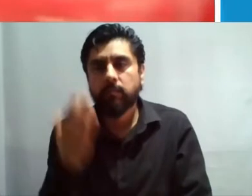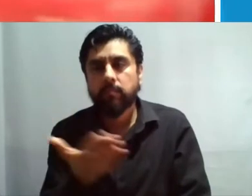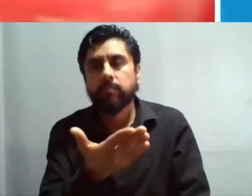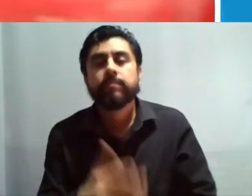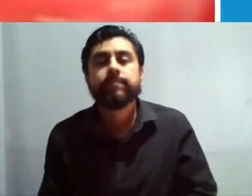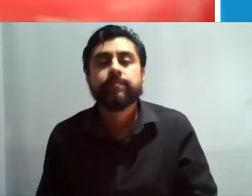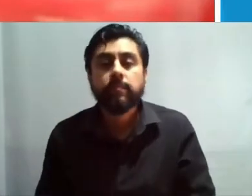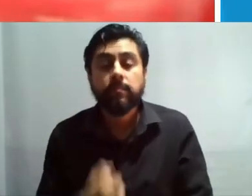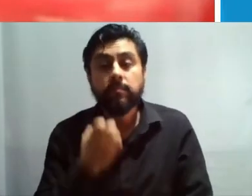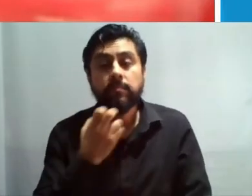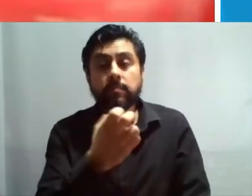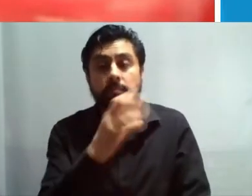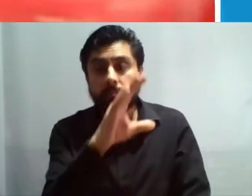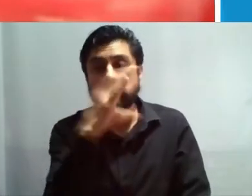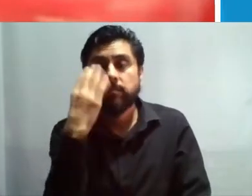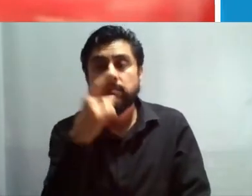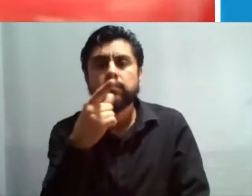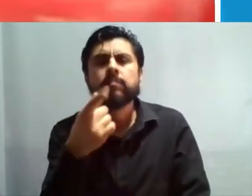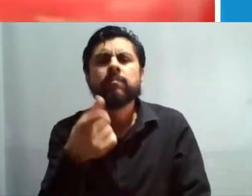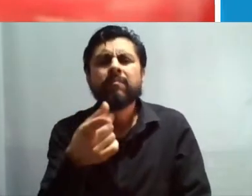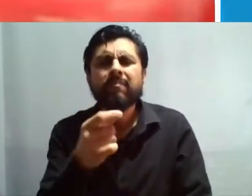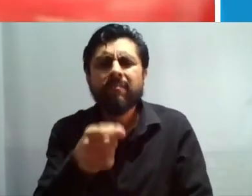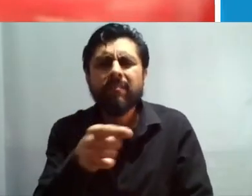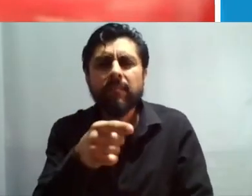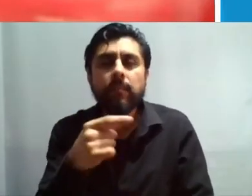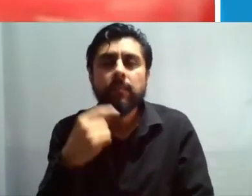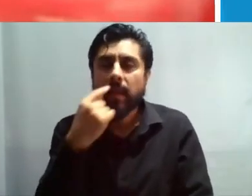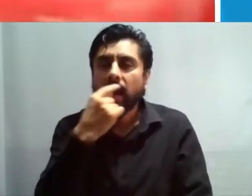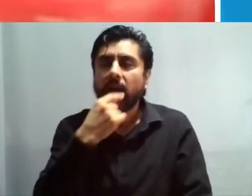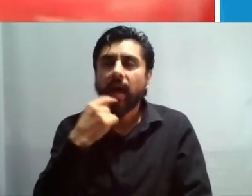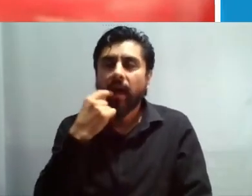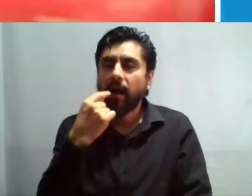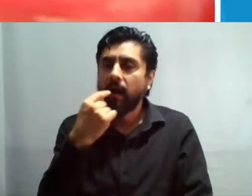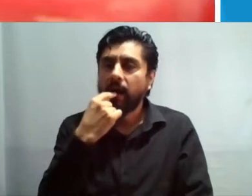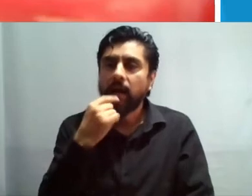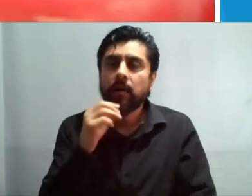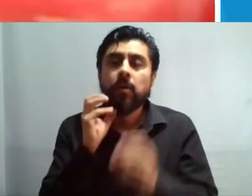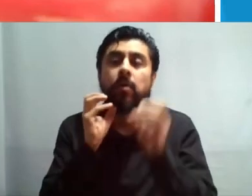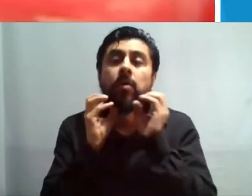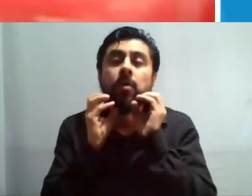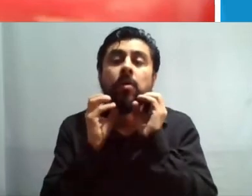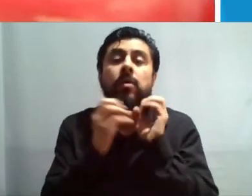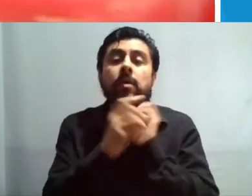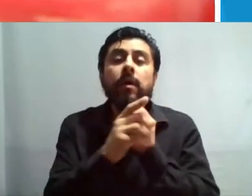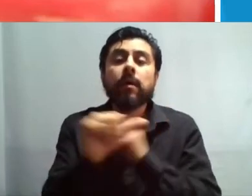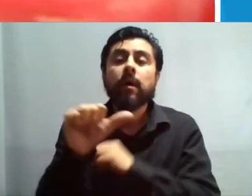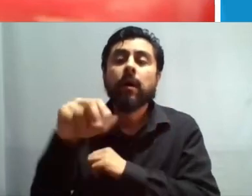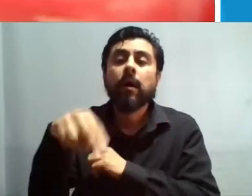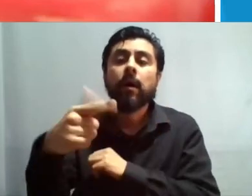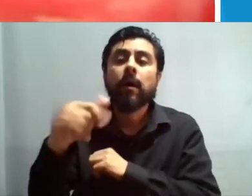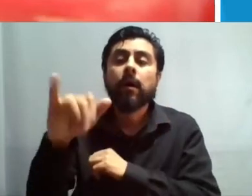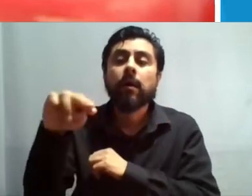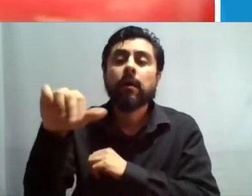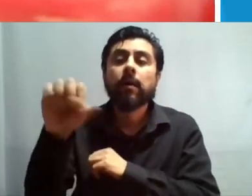Eso es una imagen del interior de la boca de una persona. Las dos bolitas que se ven ahí se llaman anginas. A veces se les comenta